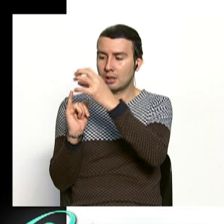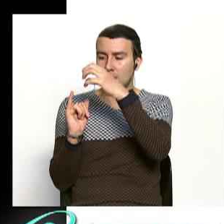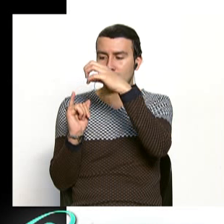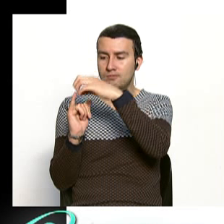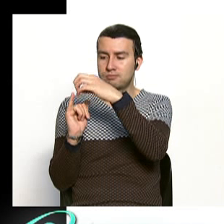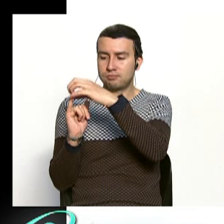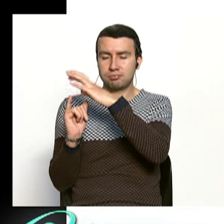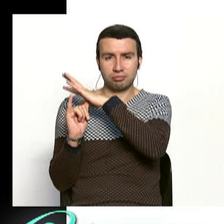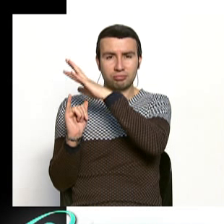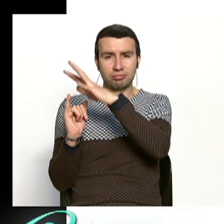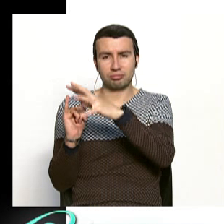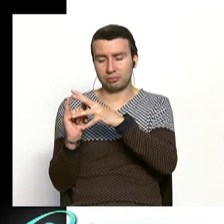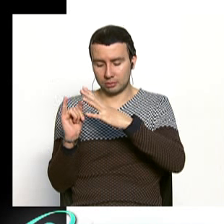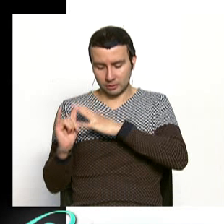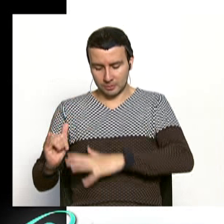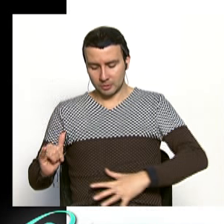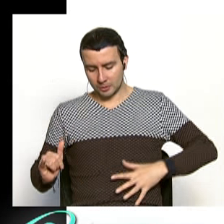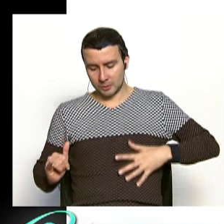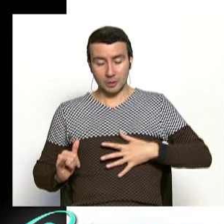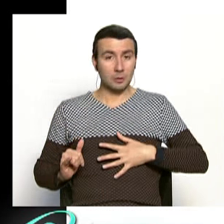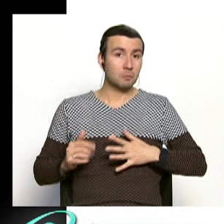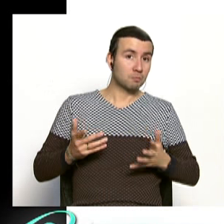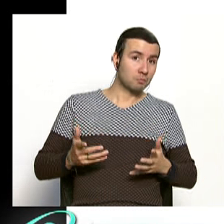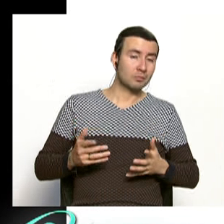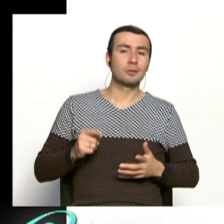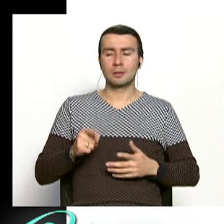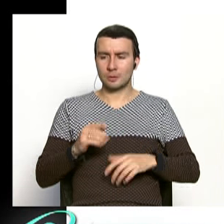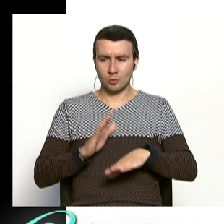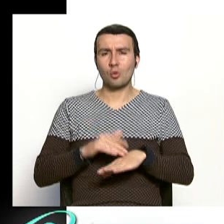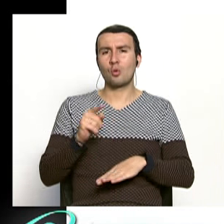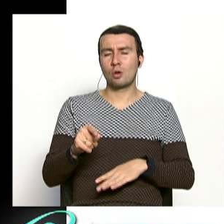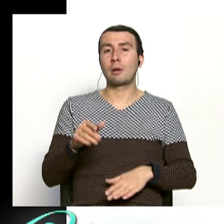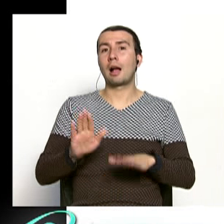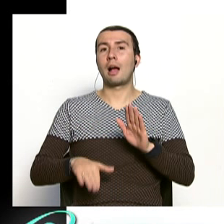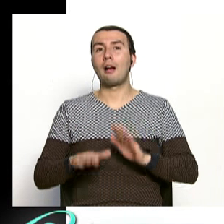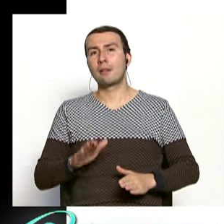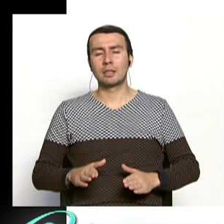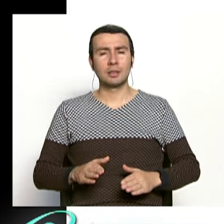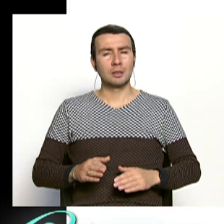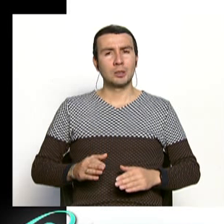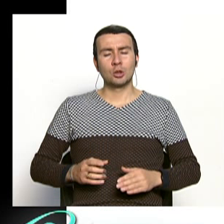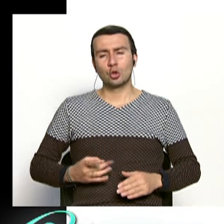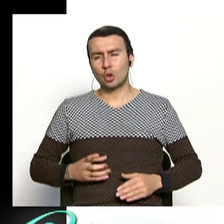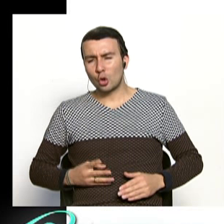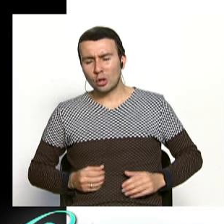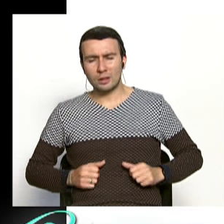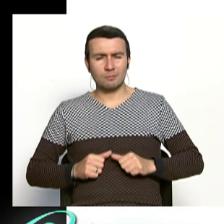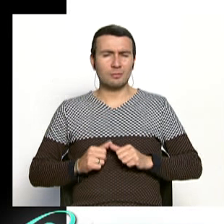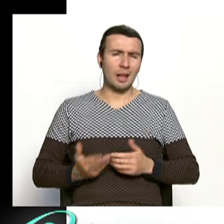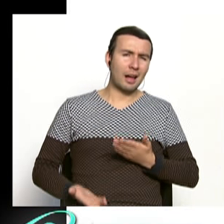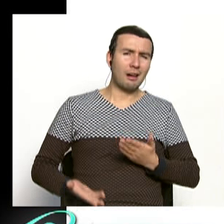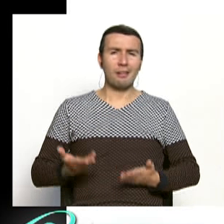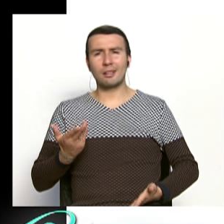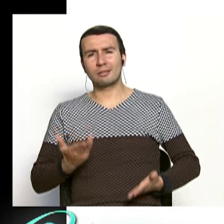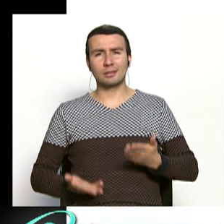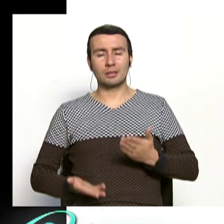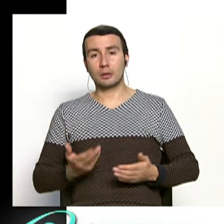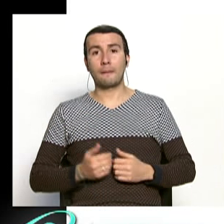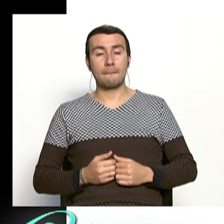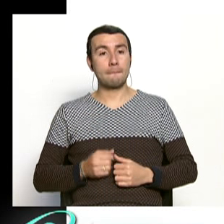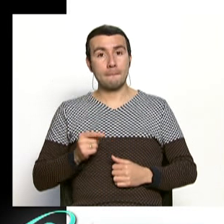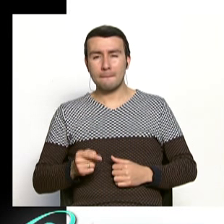del abdomen es una de las principales causas de dolor pélvico agudo quiere decir la forma más frecuente de